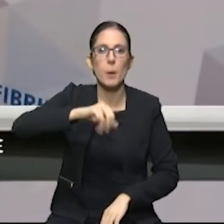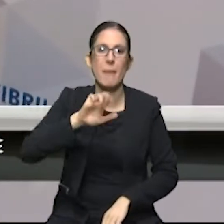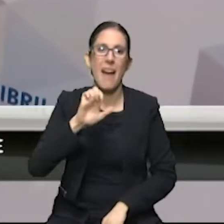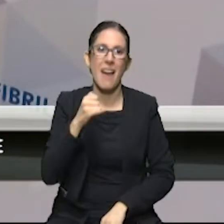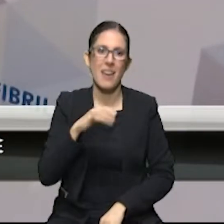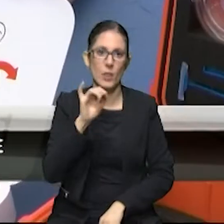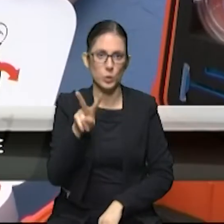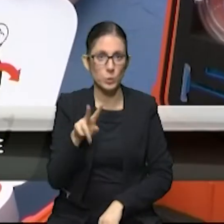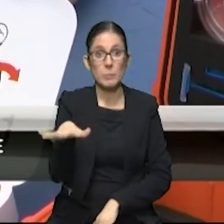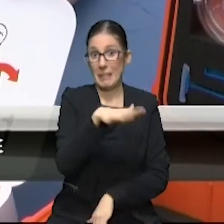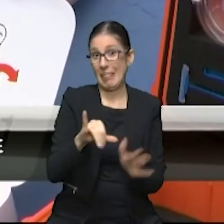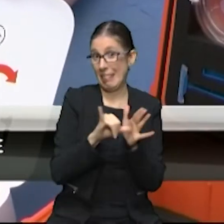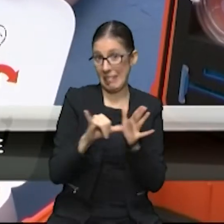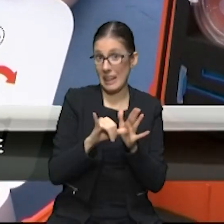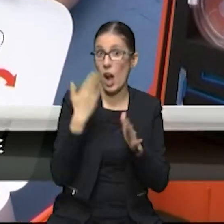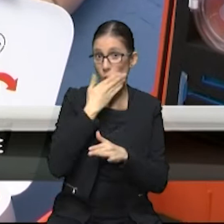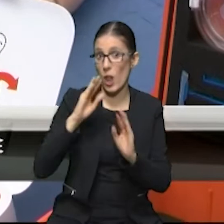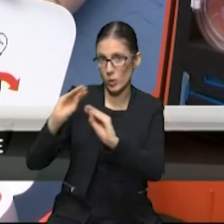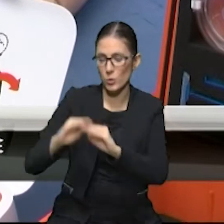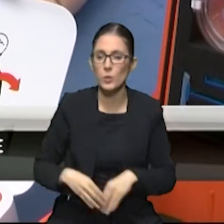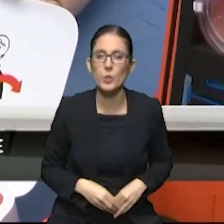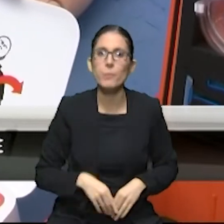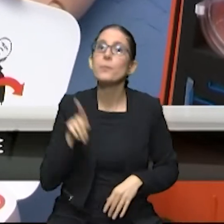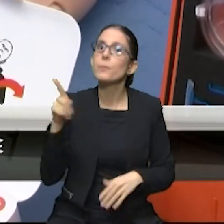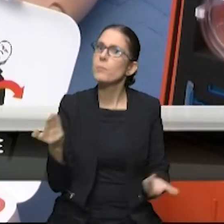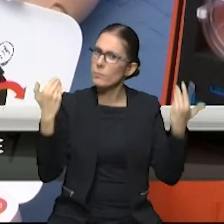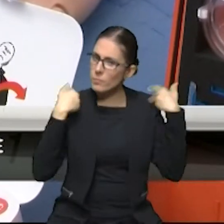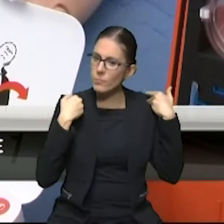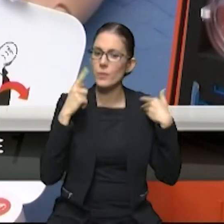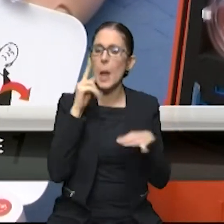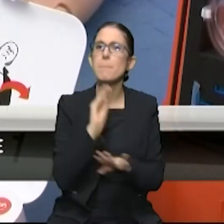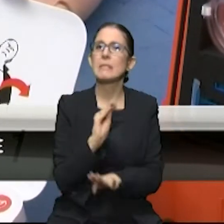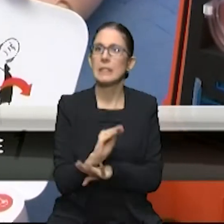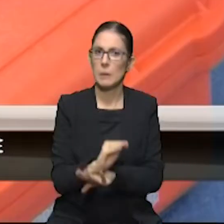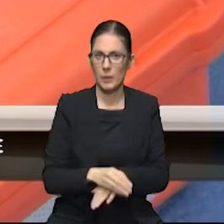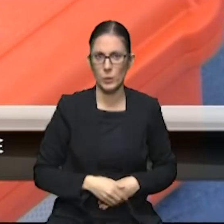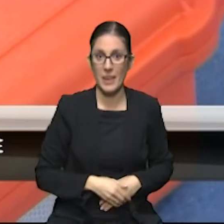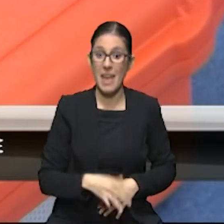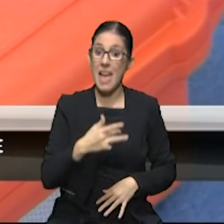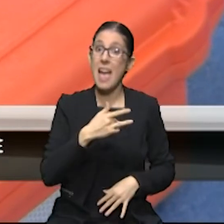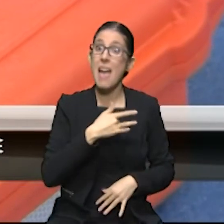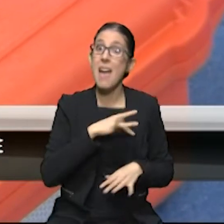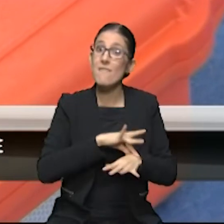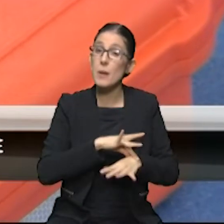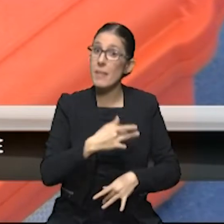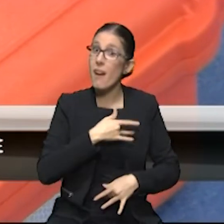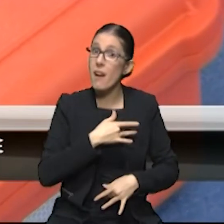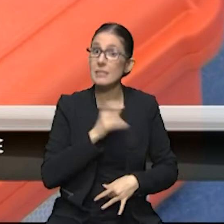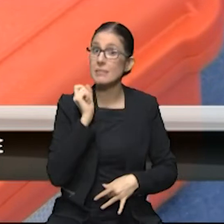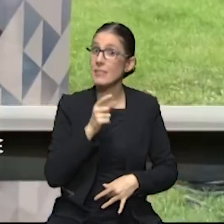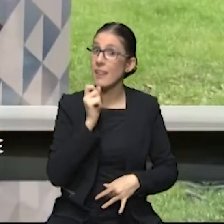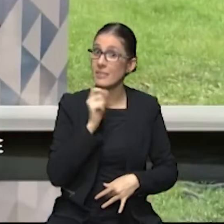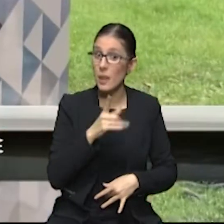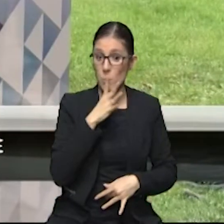de la Sele Colegial y se ocuparán del mantenimiento del dispositivo. Las enfermedades coronarias son la principal causa de muerte en